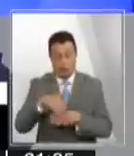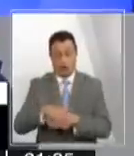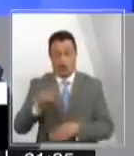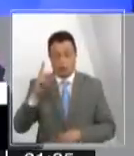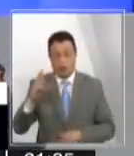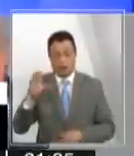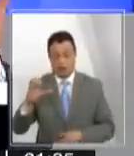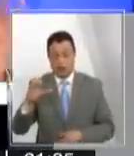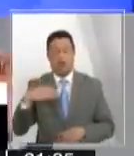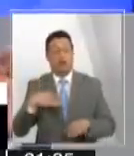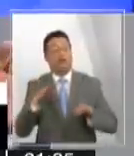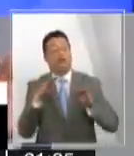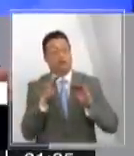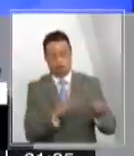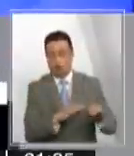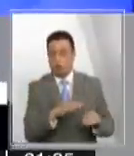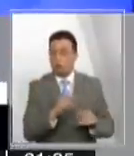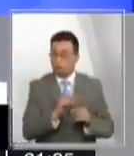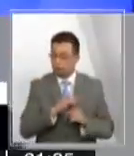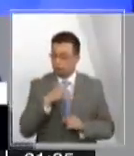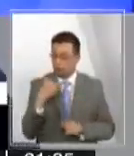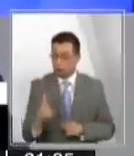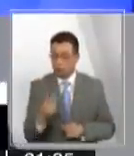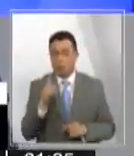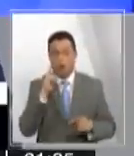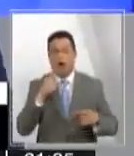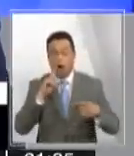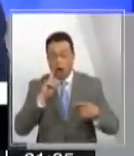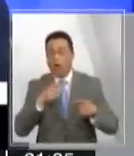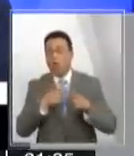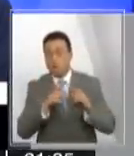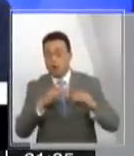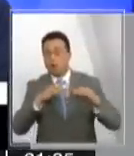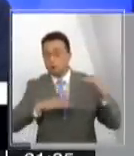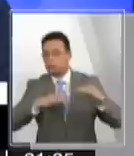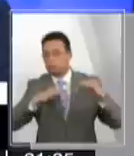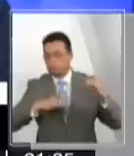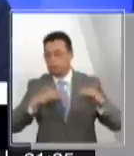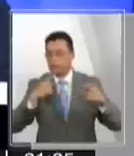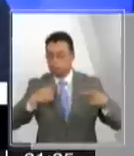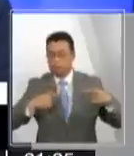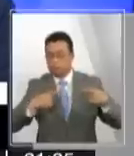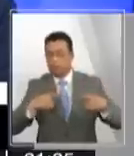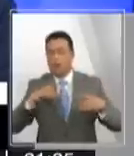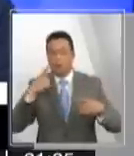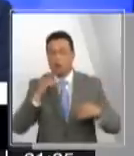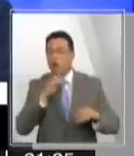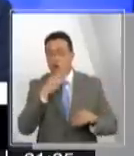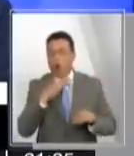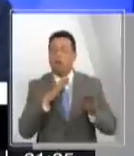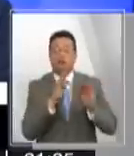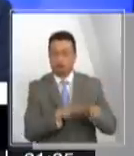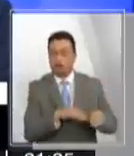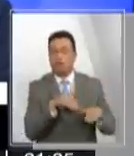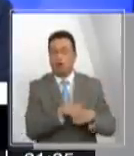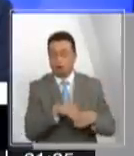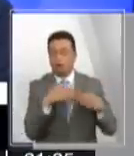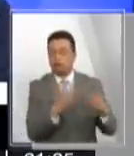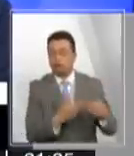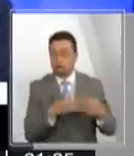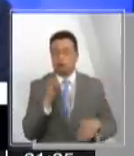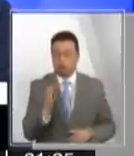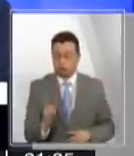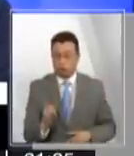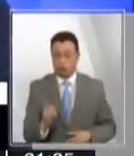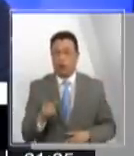estado con este gobierno desde el primer día, pese a las diferencias que hemos tenido. Me parece, sin embargo, que